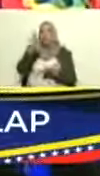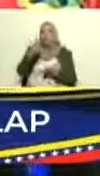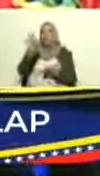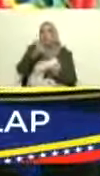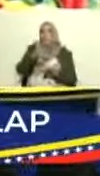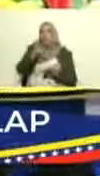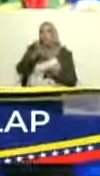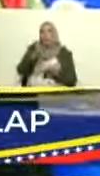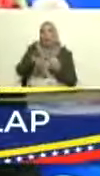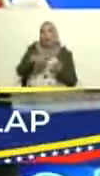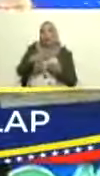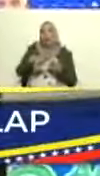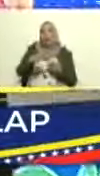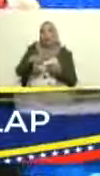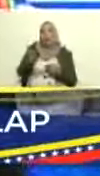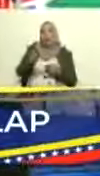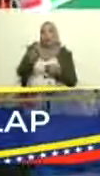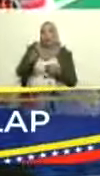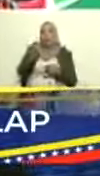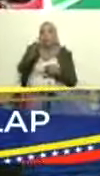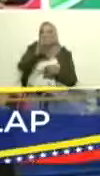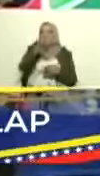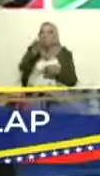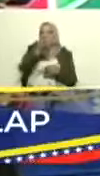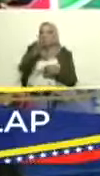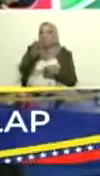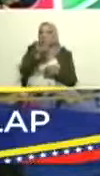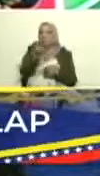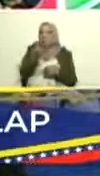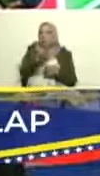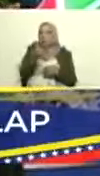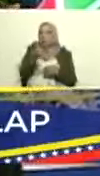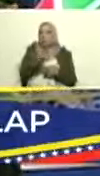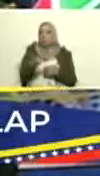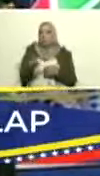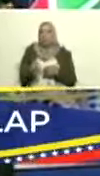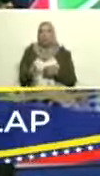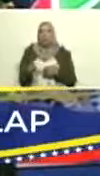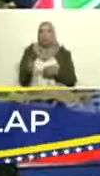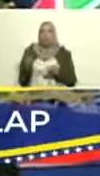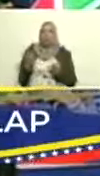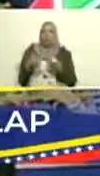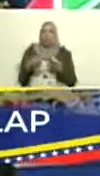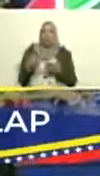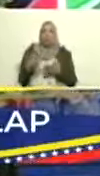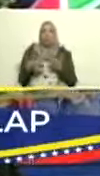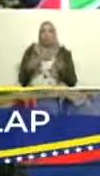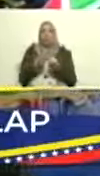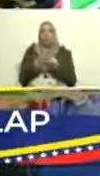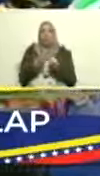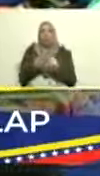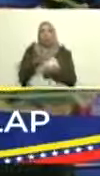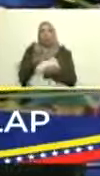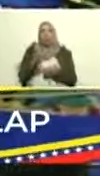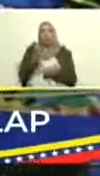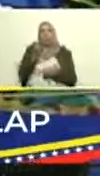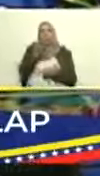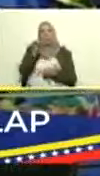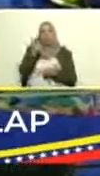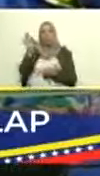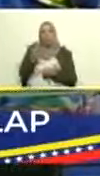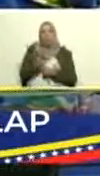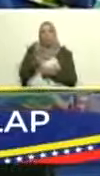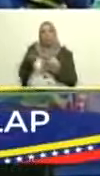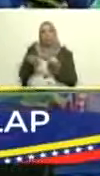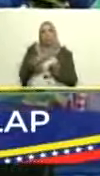en Venezuela. Pues nada de aquí, lo que está aquí es importado, salvo la asperjadora, que no la fabricamos aquí. El resto es 100%